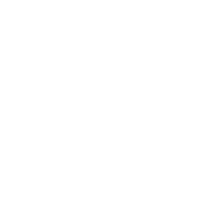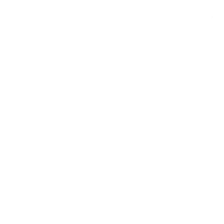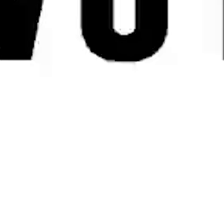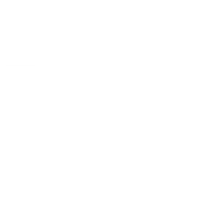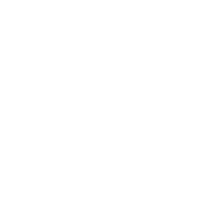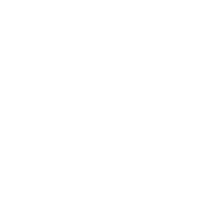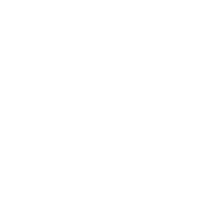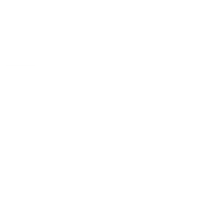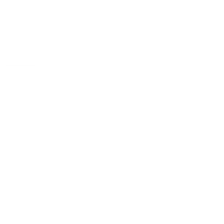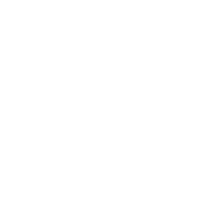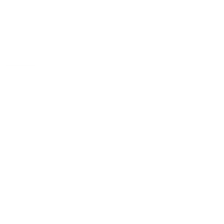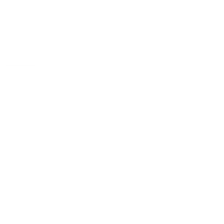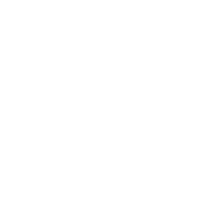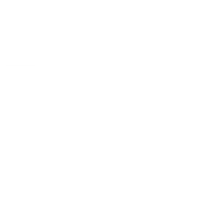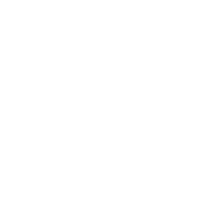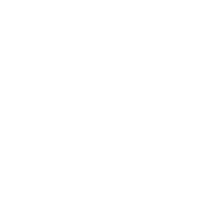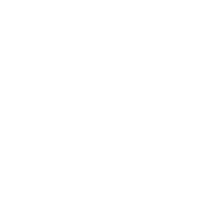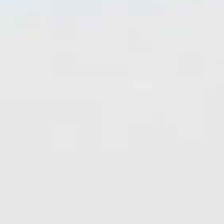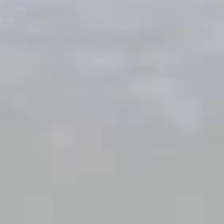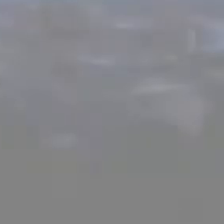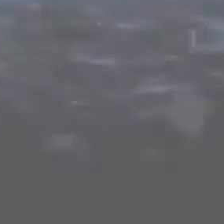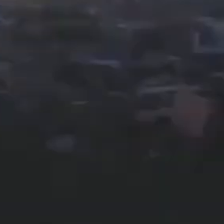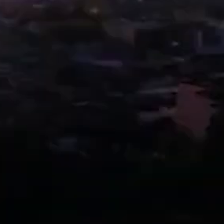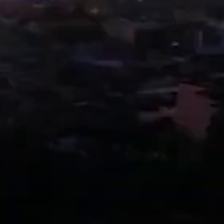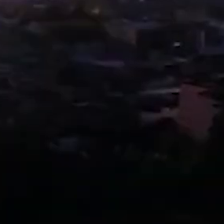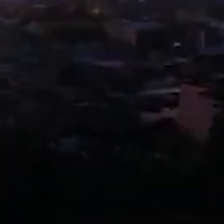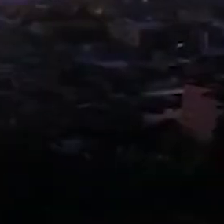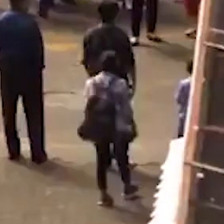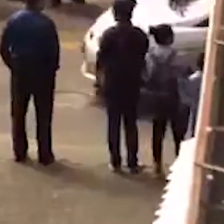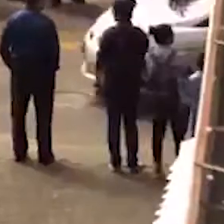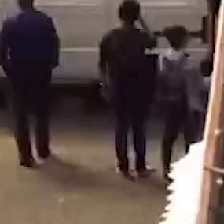no le da igual, vote y ame a su país. Un voto.